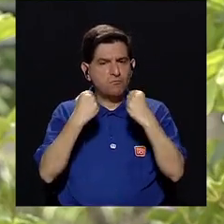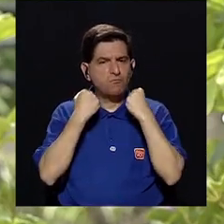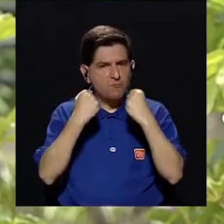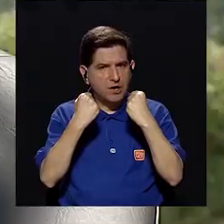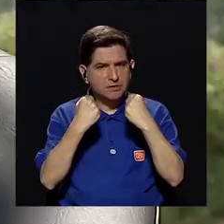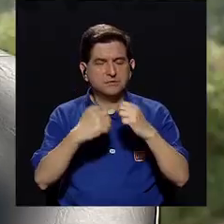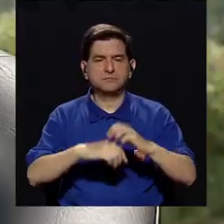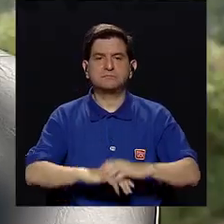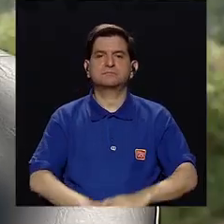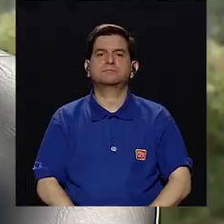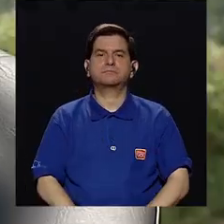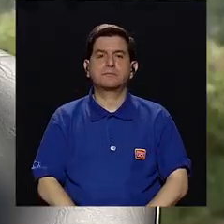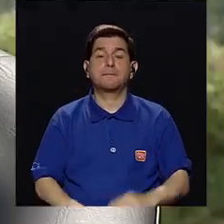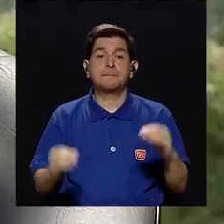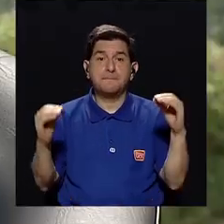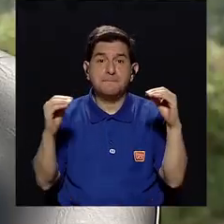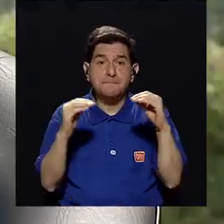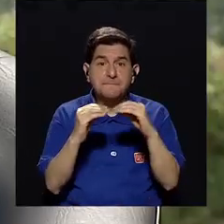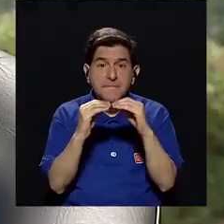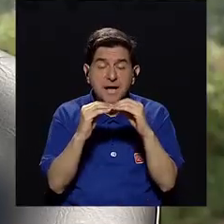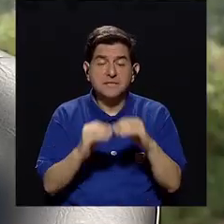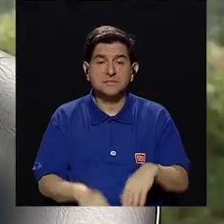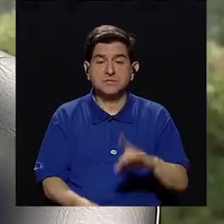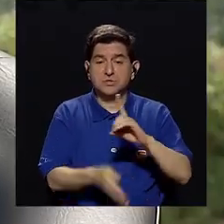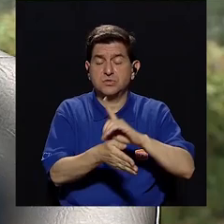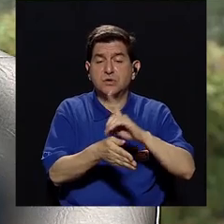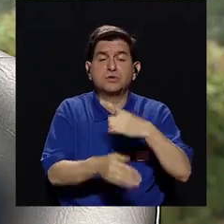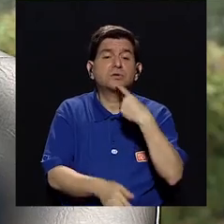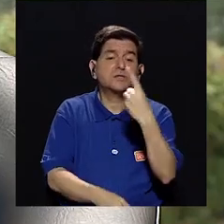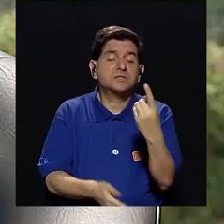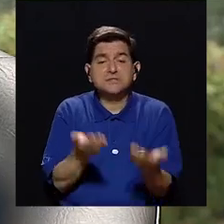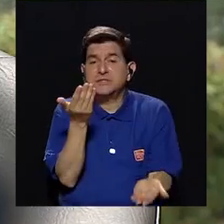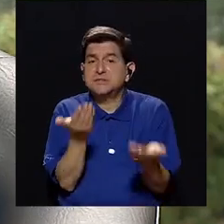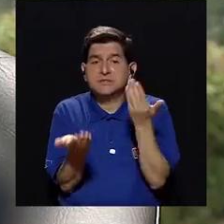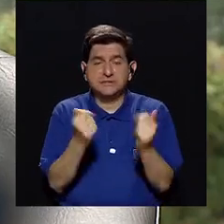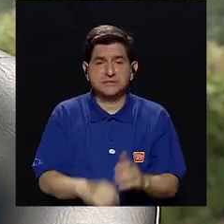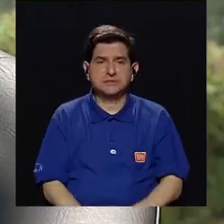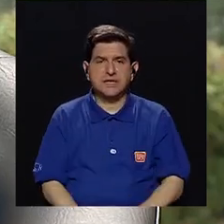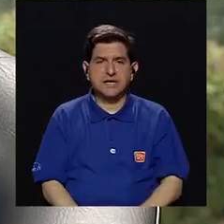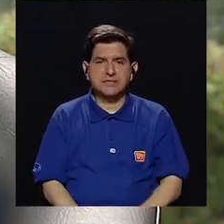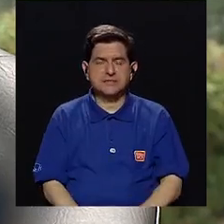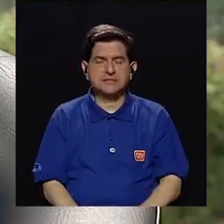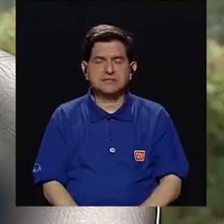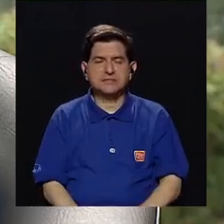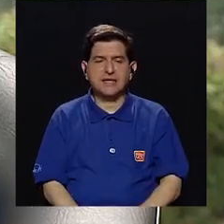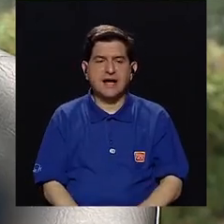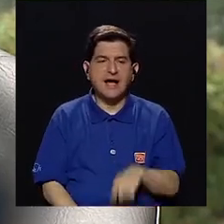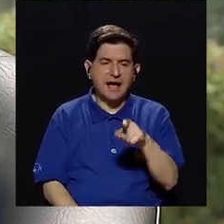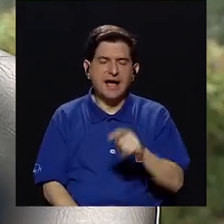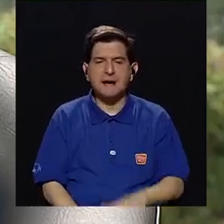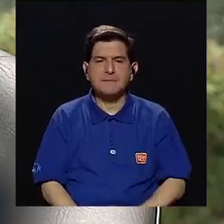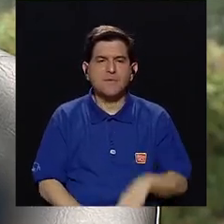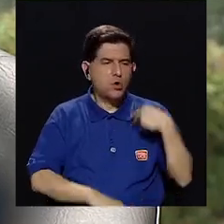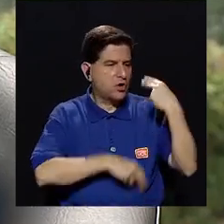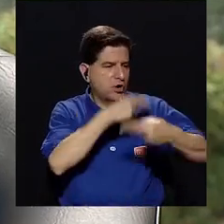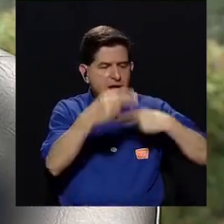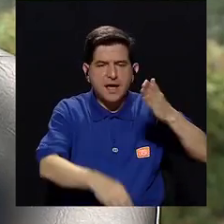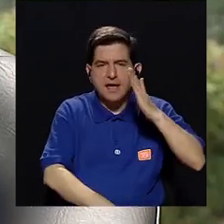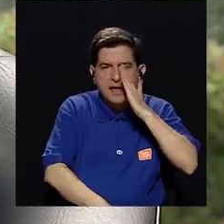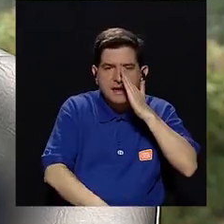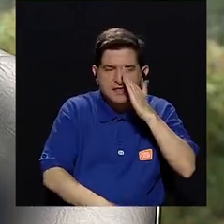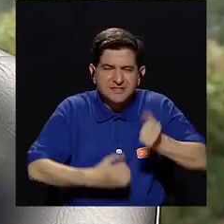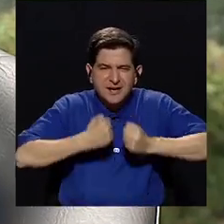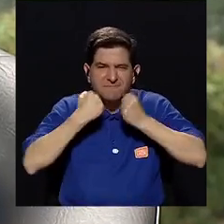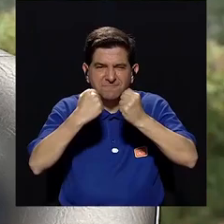fuerte digamos más que todo algunos doctores dicen que esté por la línea materna es más